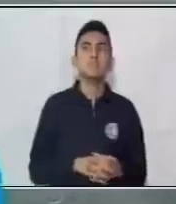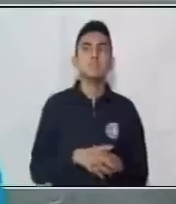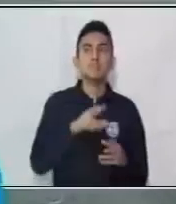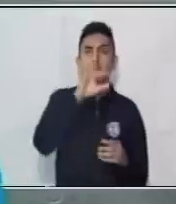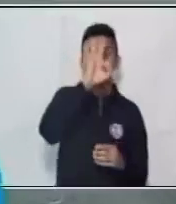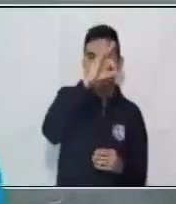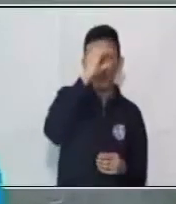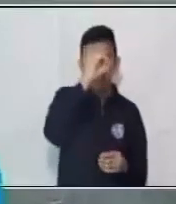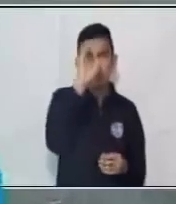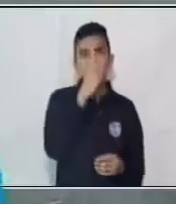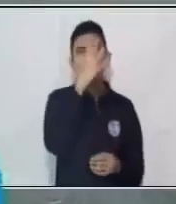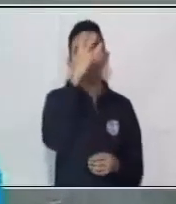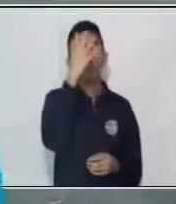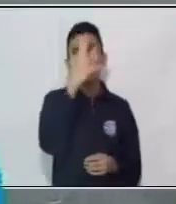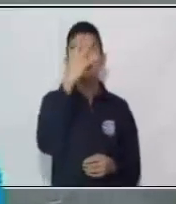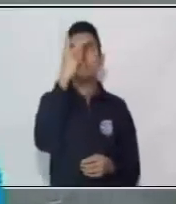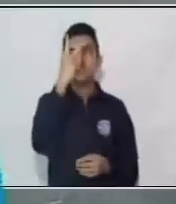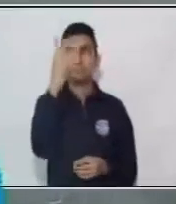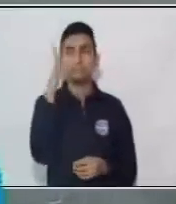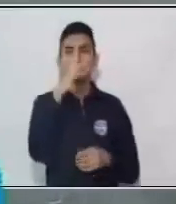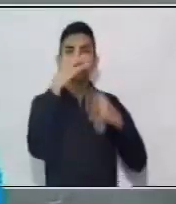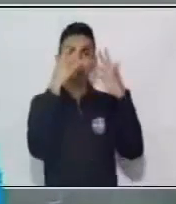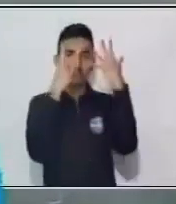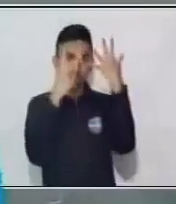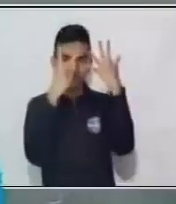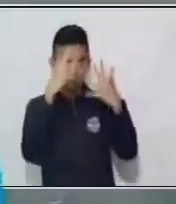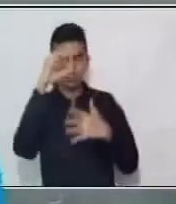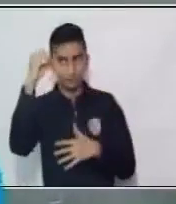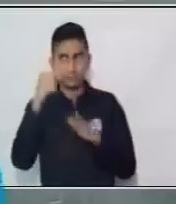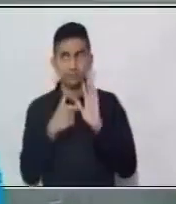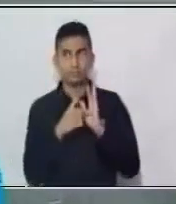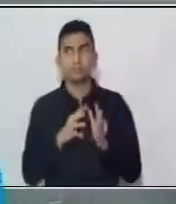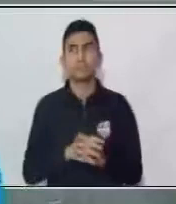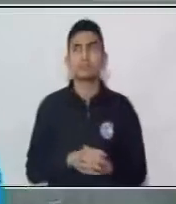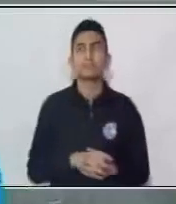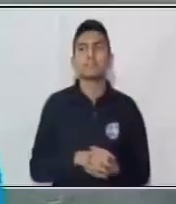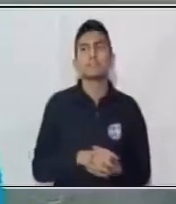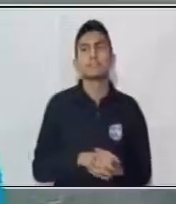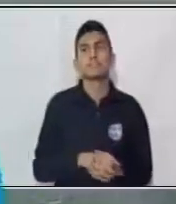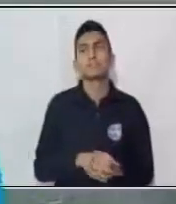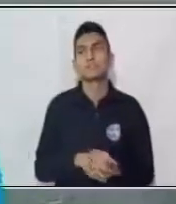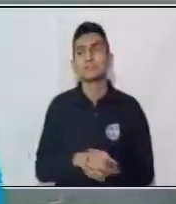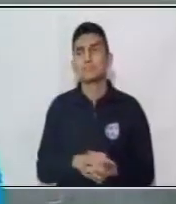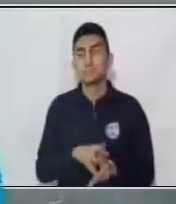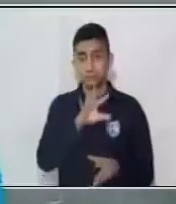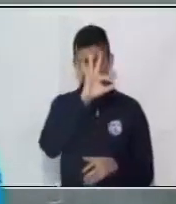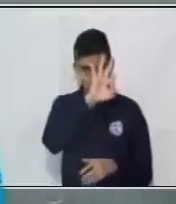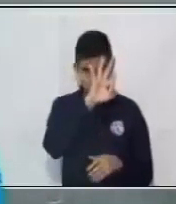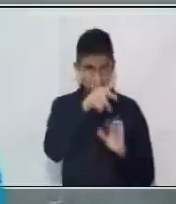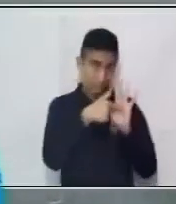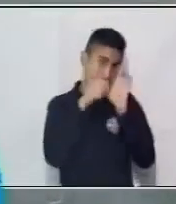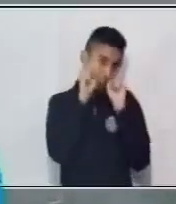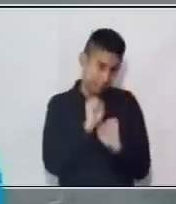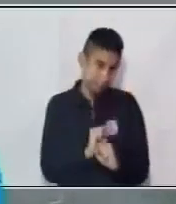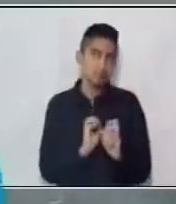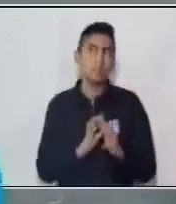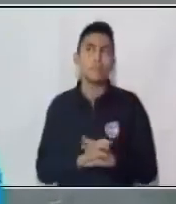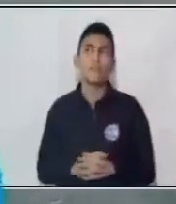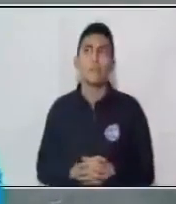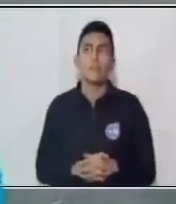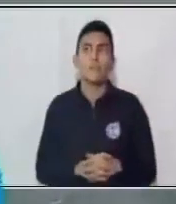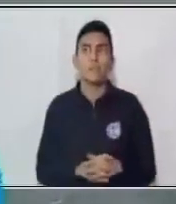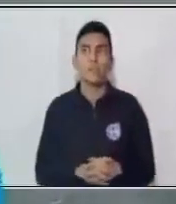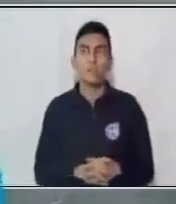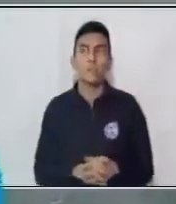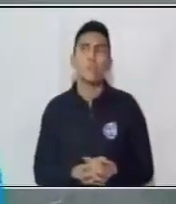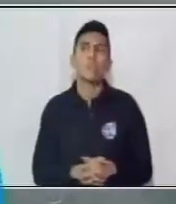el 30, el 42 y el 70. Múltiplos de 3, si agarramos las combinaciones del 3